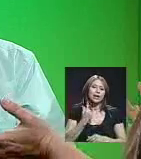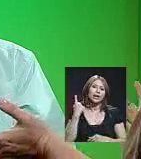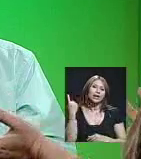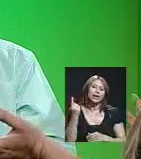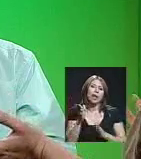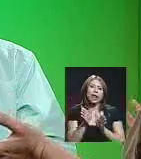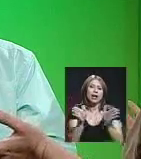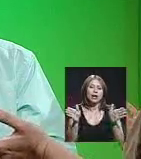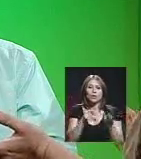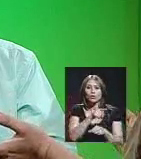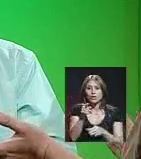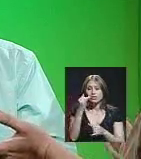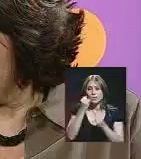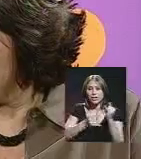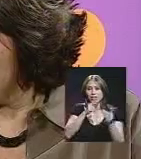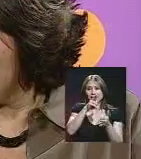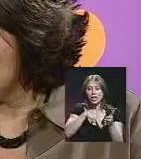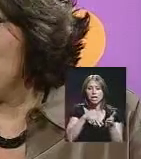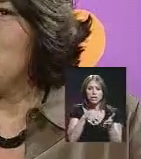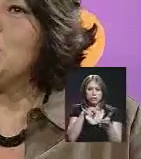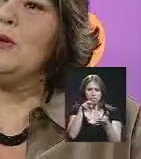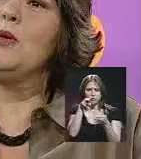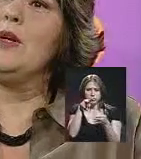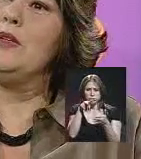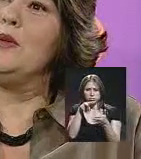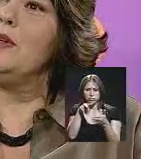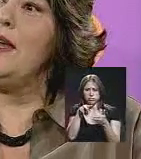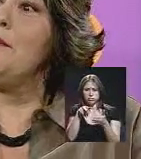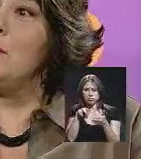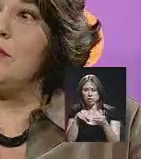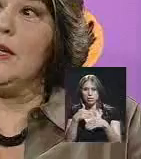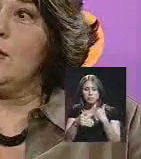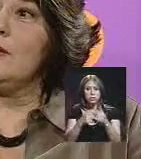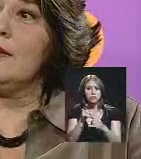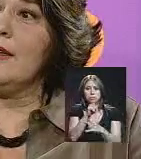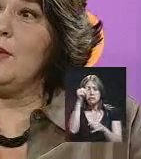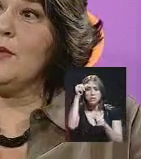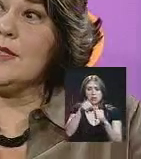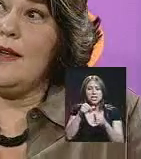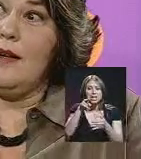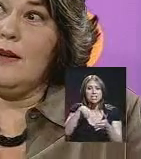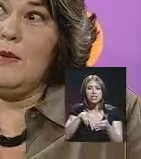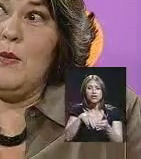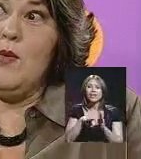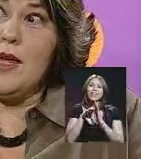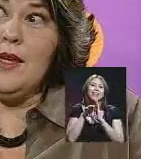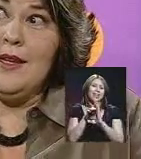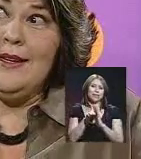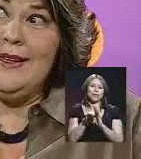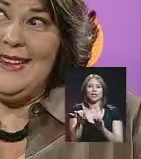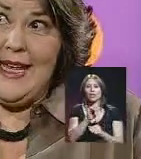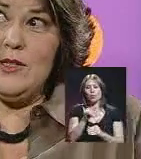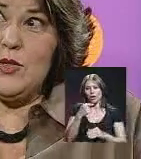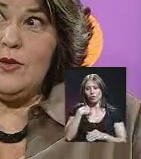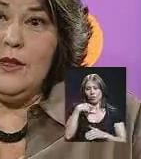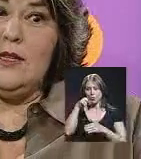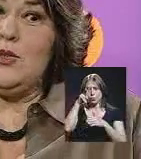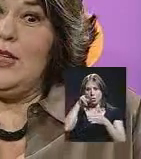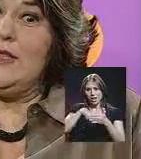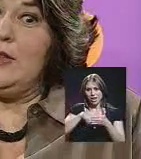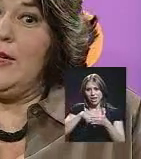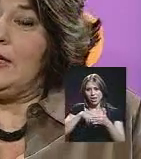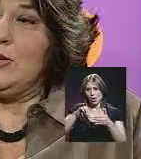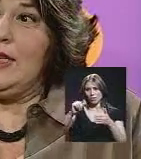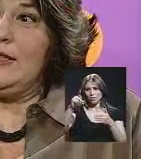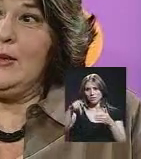leer no se acuerdan de qué leyeron. Es mucho como cuando uno lee en público, que uno está como muy tenso,